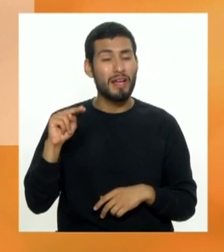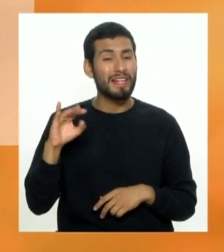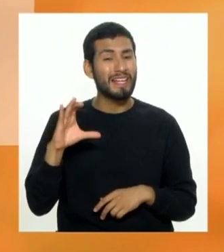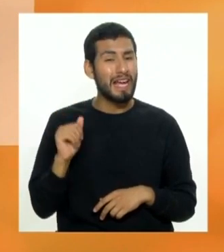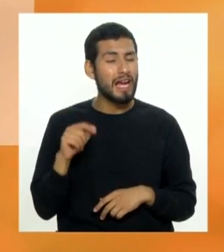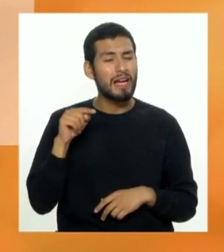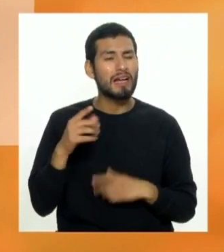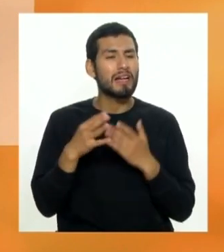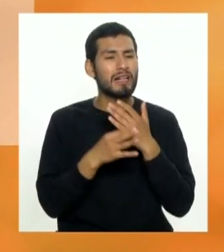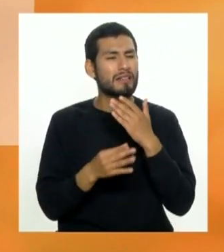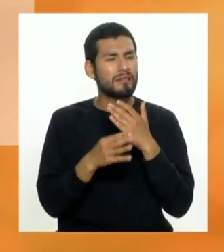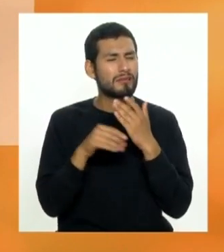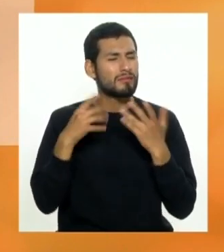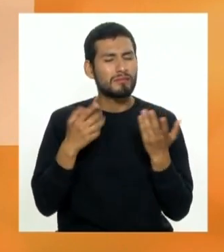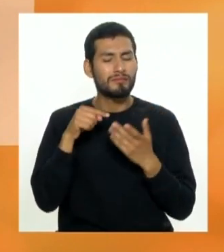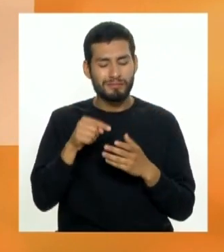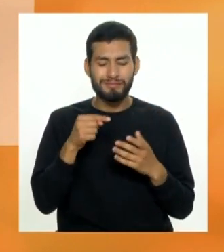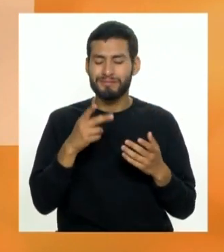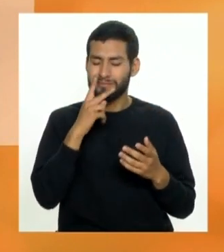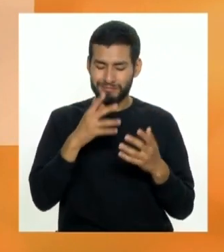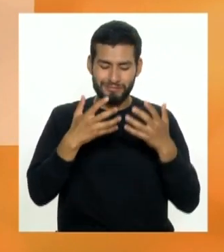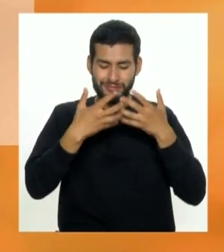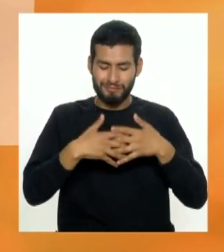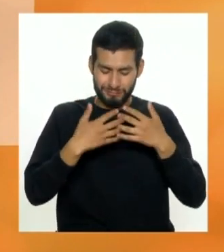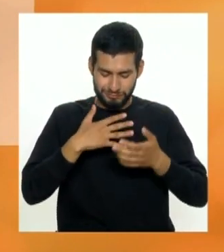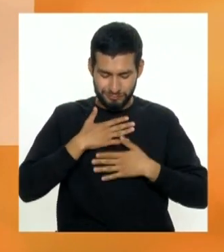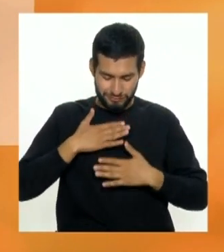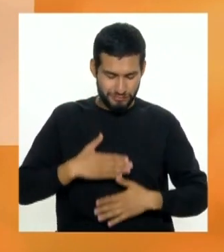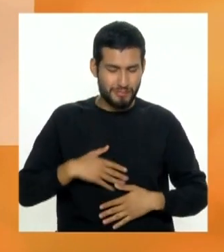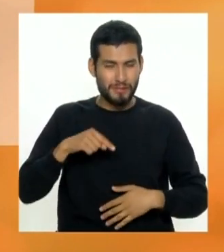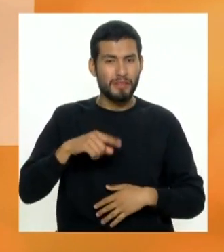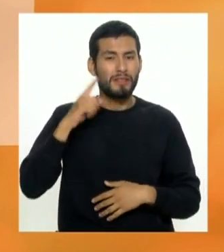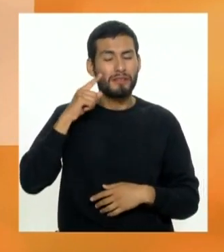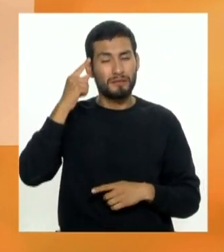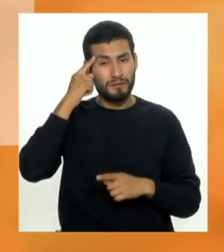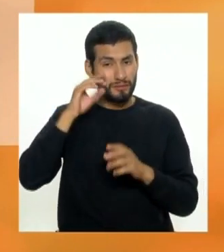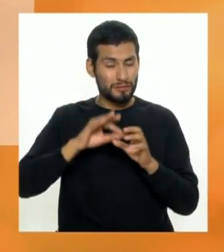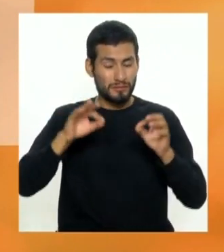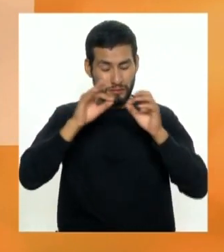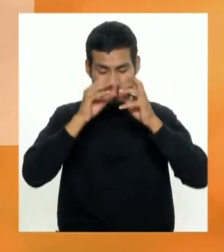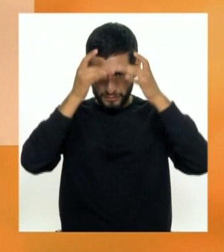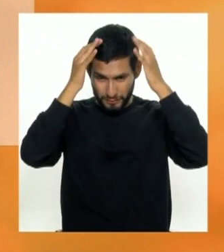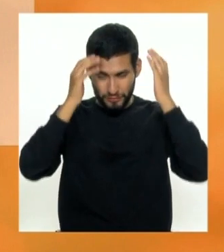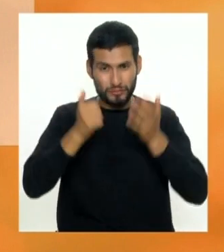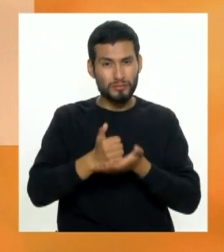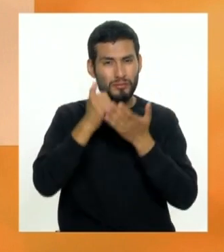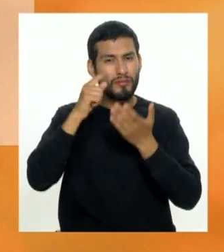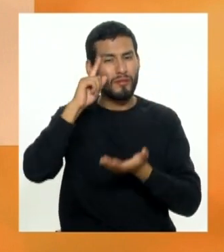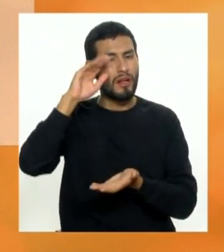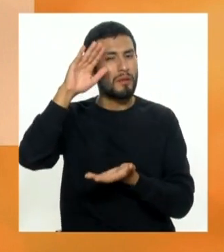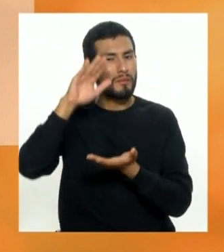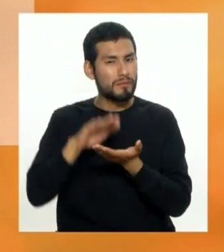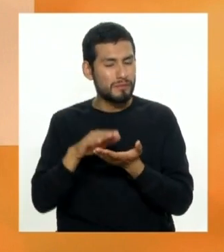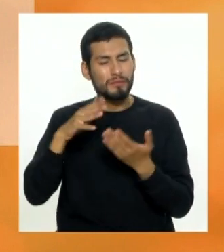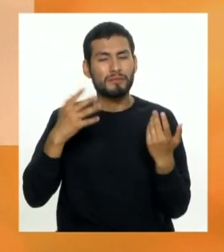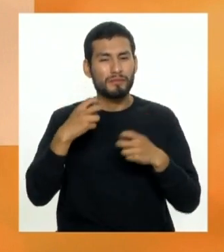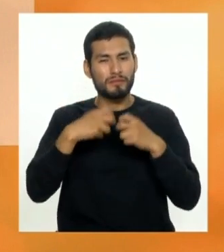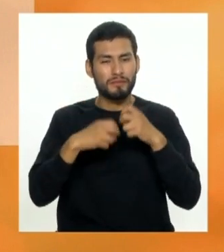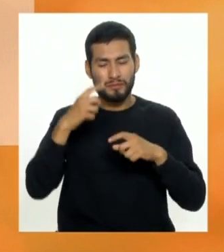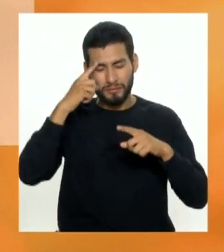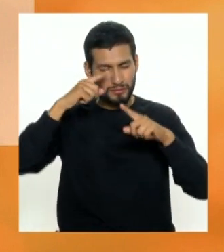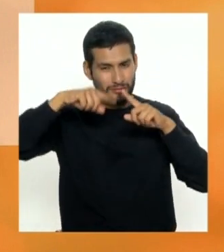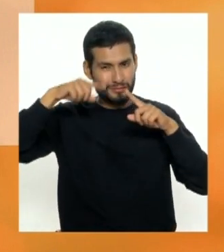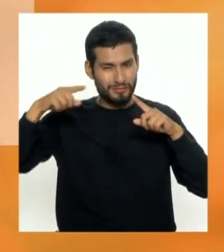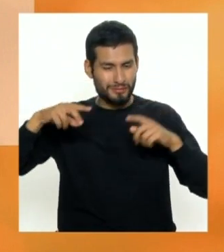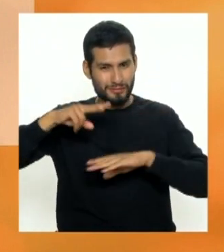se vuelve el principal combustible para el cuerpo y específicamente para el cerebro, que es el que nos va a ayudar a disminuir, por supuesto, las